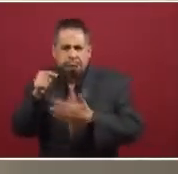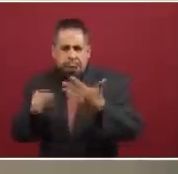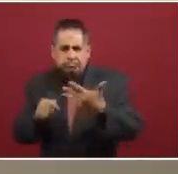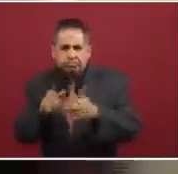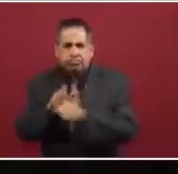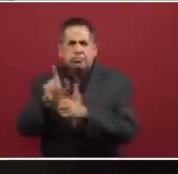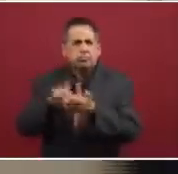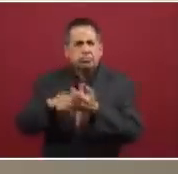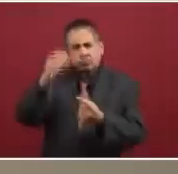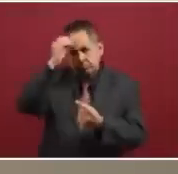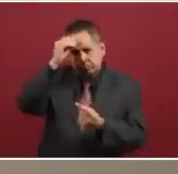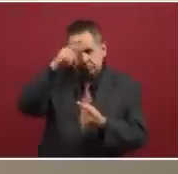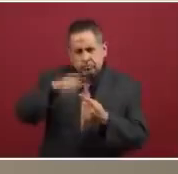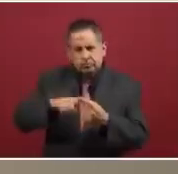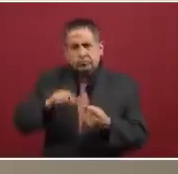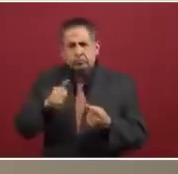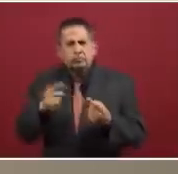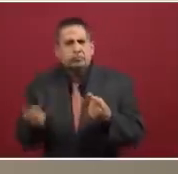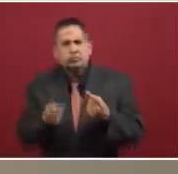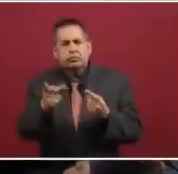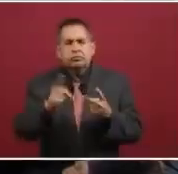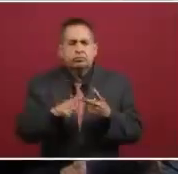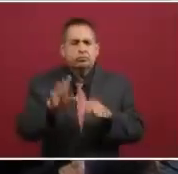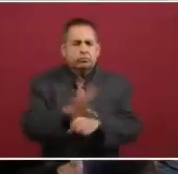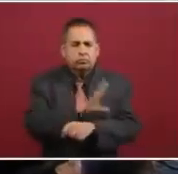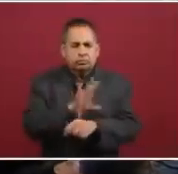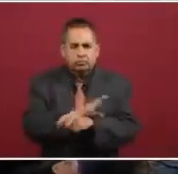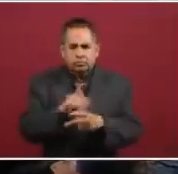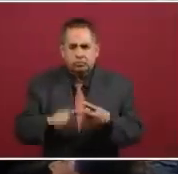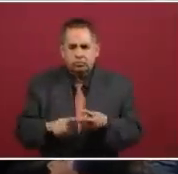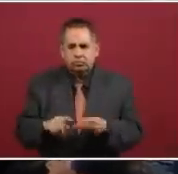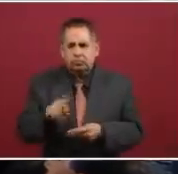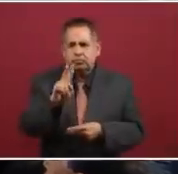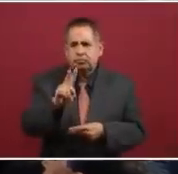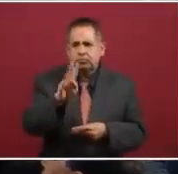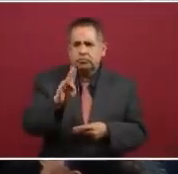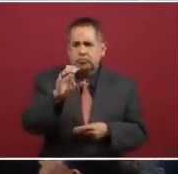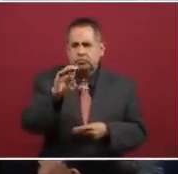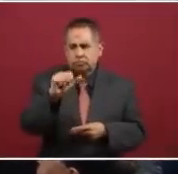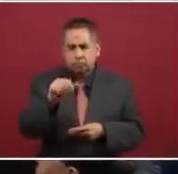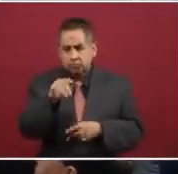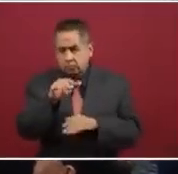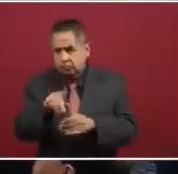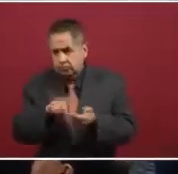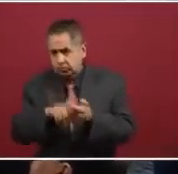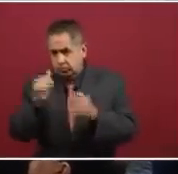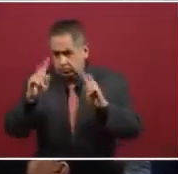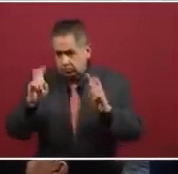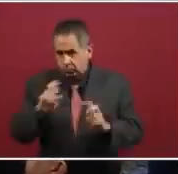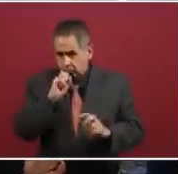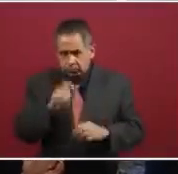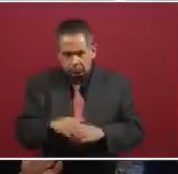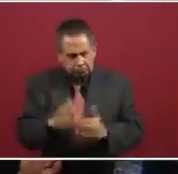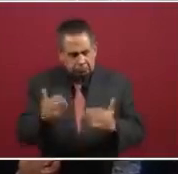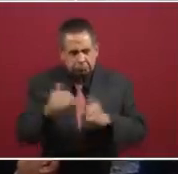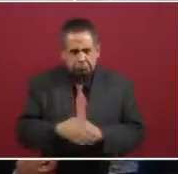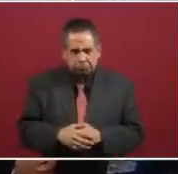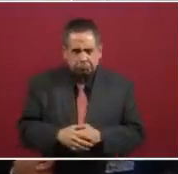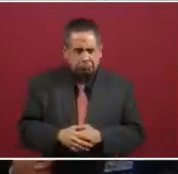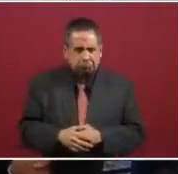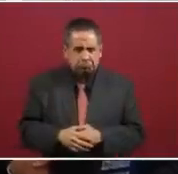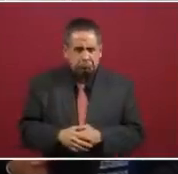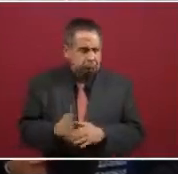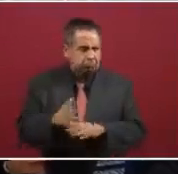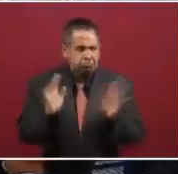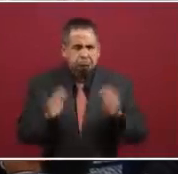¿cuál es su opinión? Tengo otra pregunta en materia energética sobre Dos Bocas. No sé si ya podemos hablar de otro tema también. Sí, ya en el caso